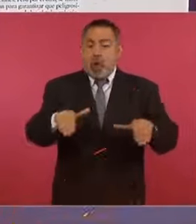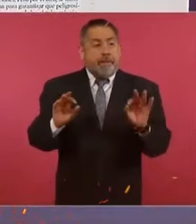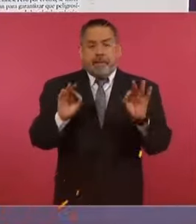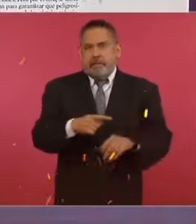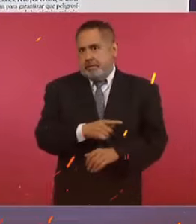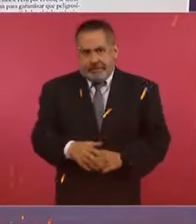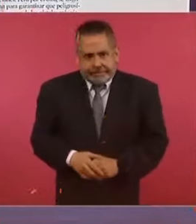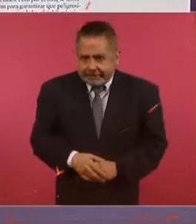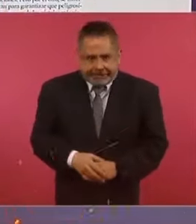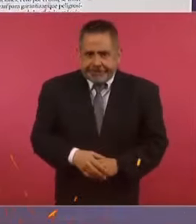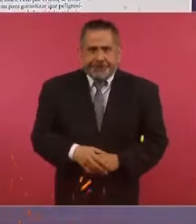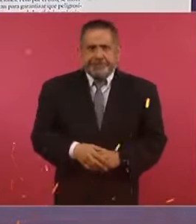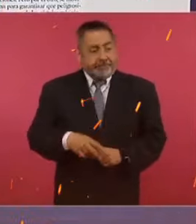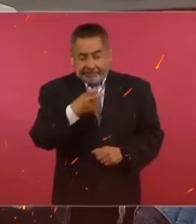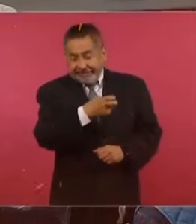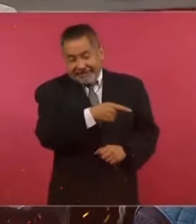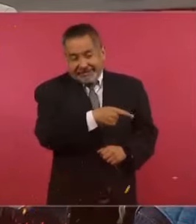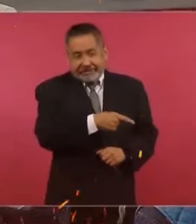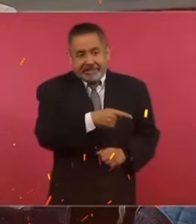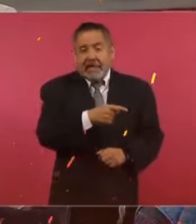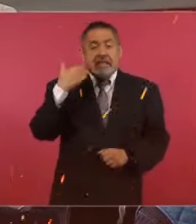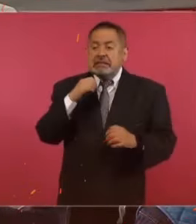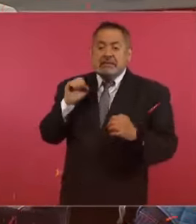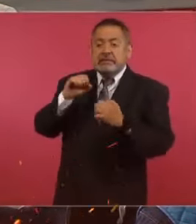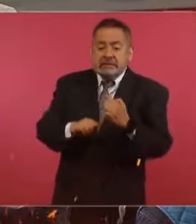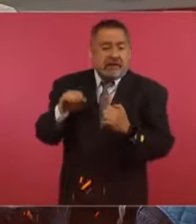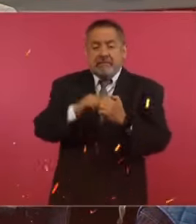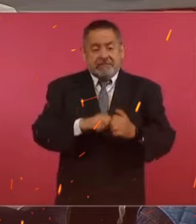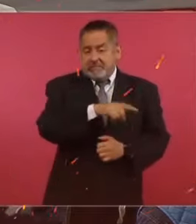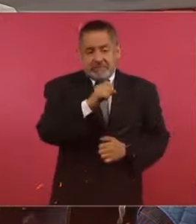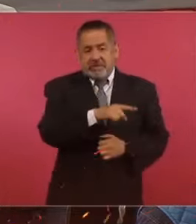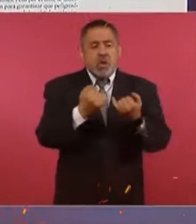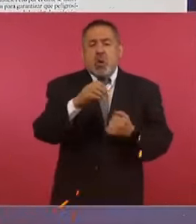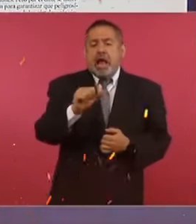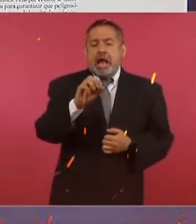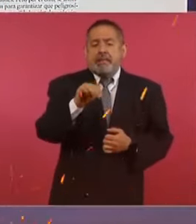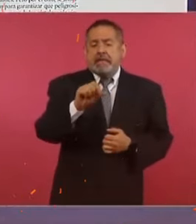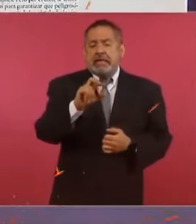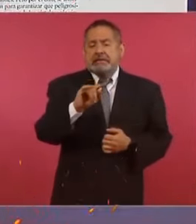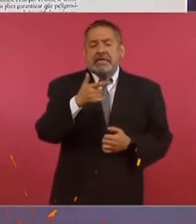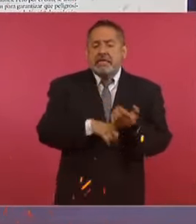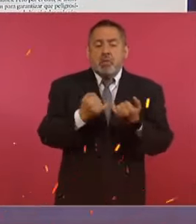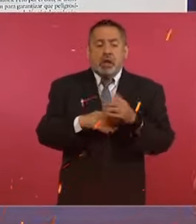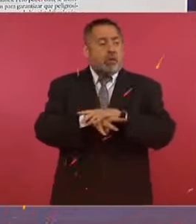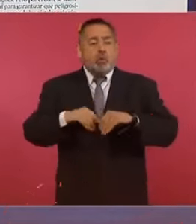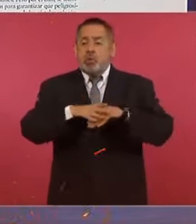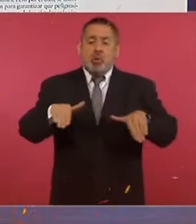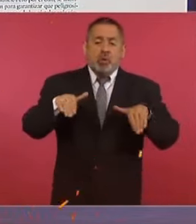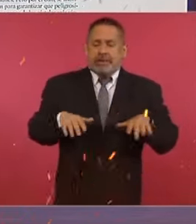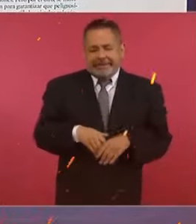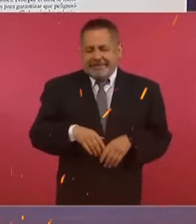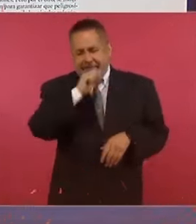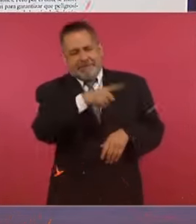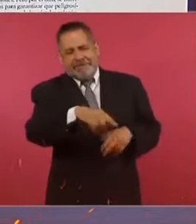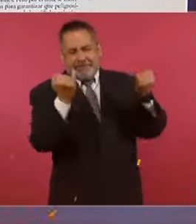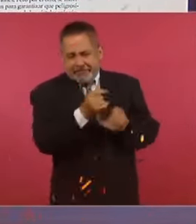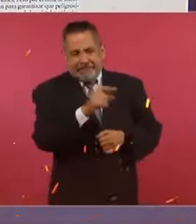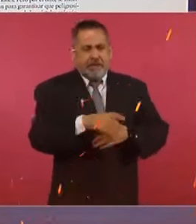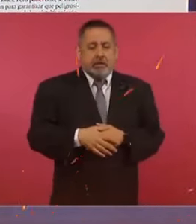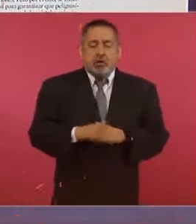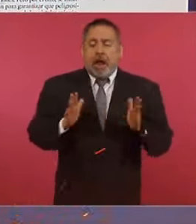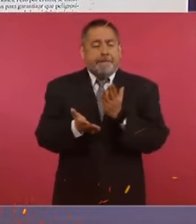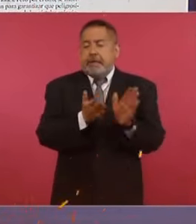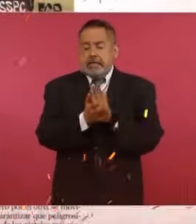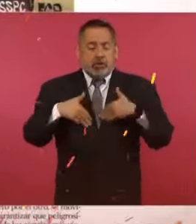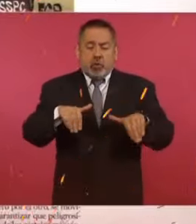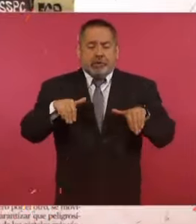objetivo. Este engañaba, así como Carmen Aristegui y otros, ¿no? De ser